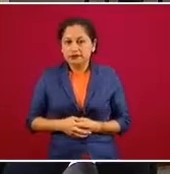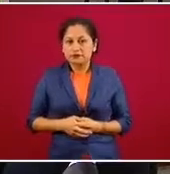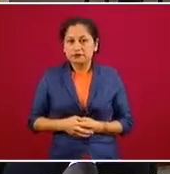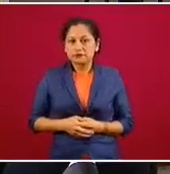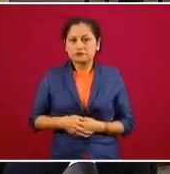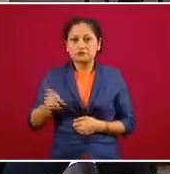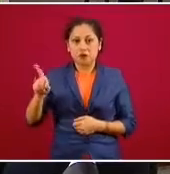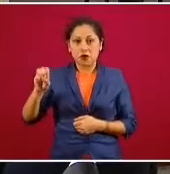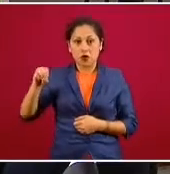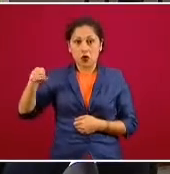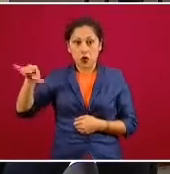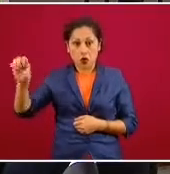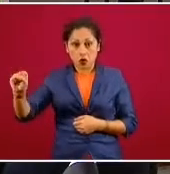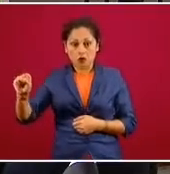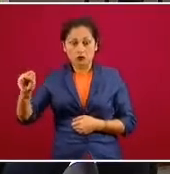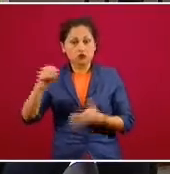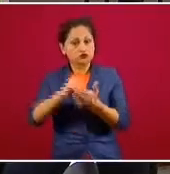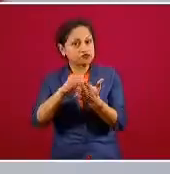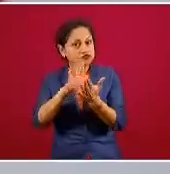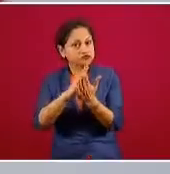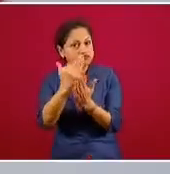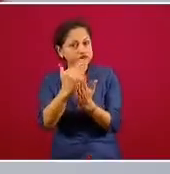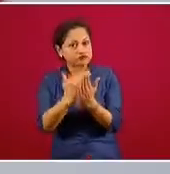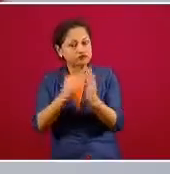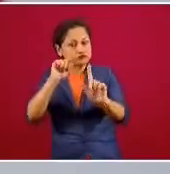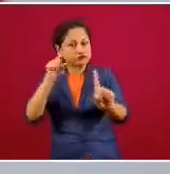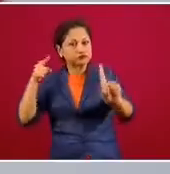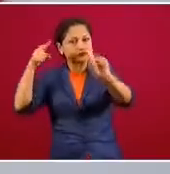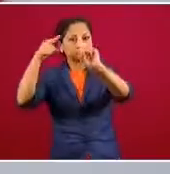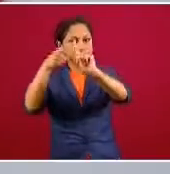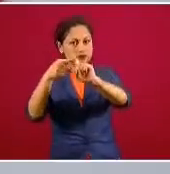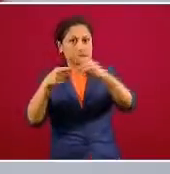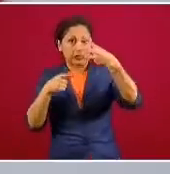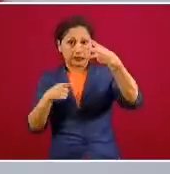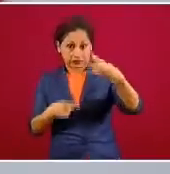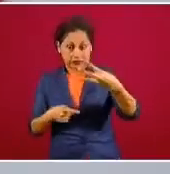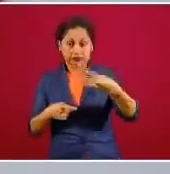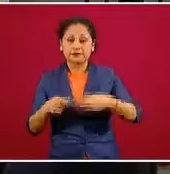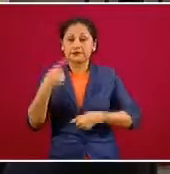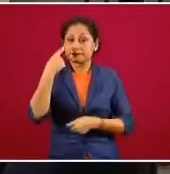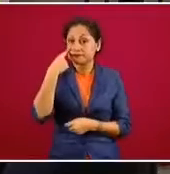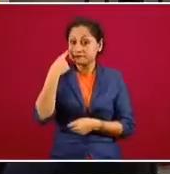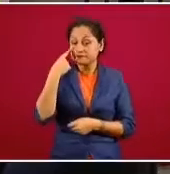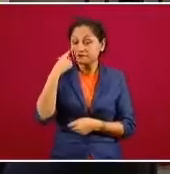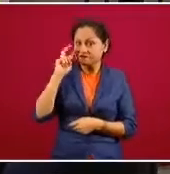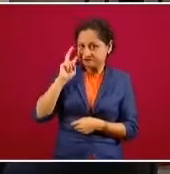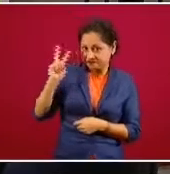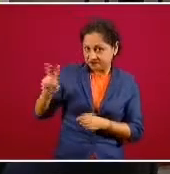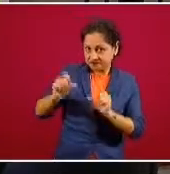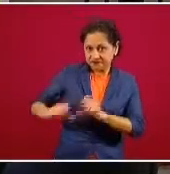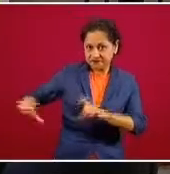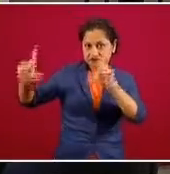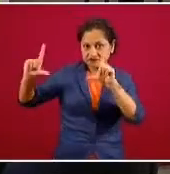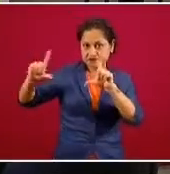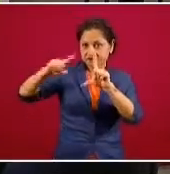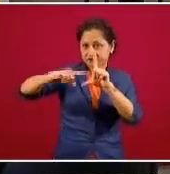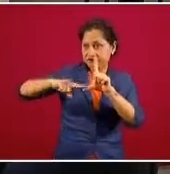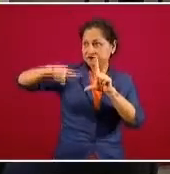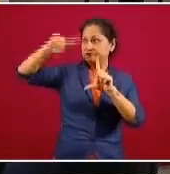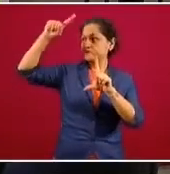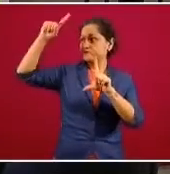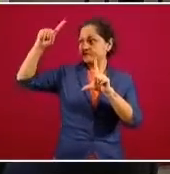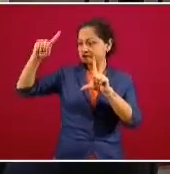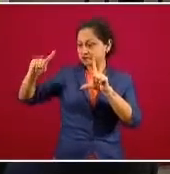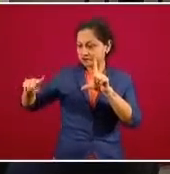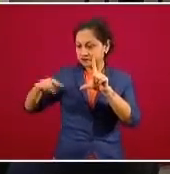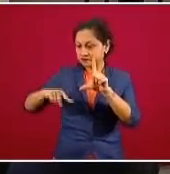3 propósitos de estas intervenciones. La primera, como lo pueden notar en la comparación de las curvas, es que el pico